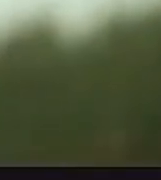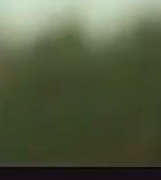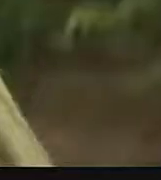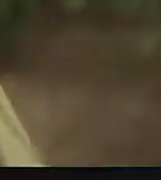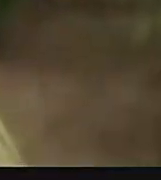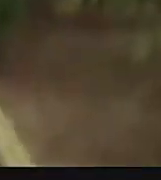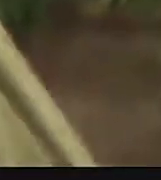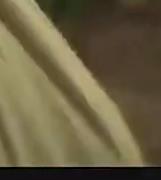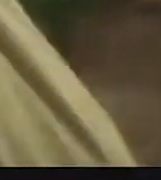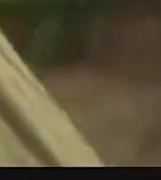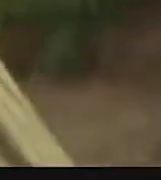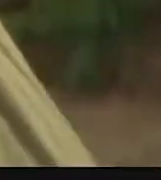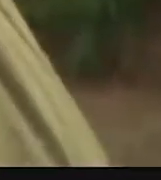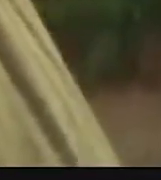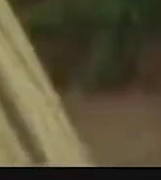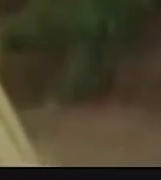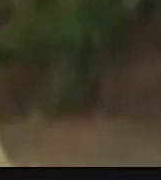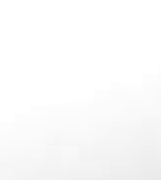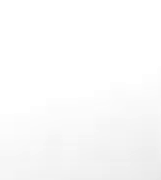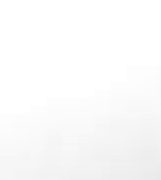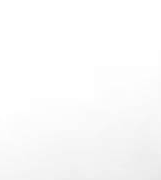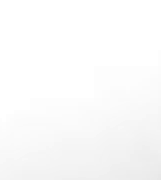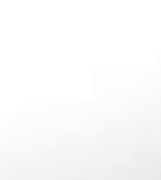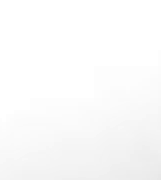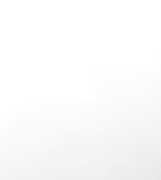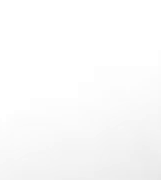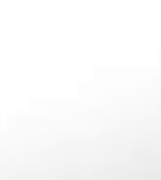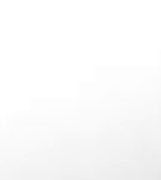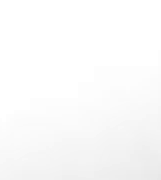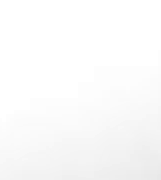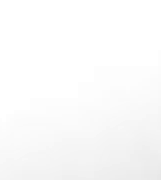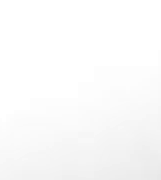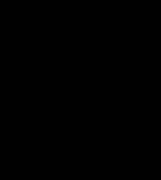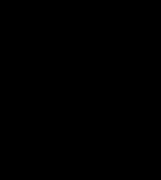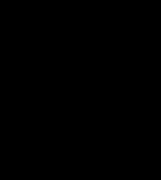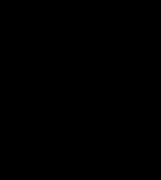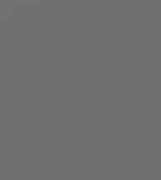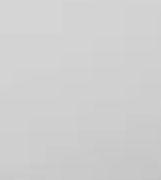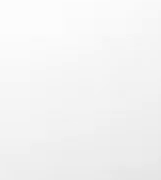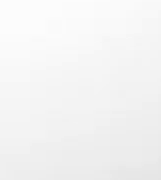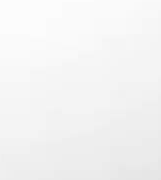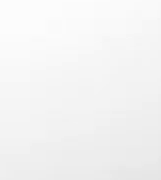aseguramos lo que importa de verdad. Una empresa de todos los ecuatorianos que protege lo que es nuestro.